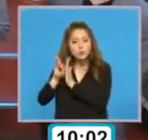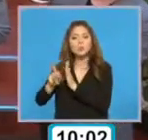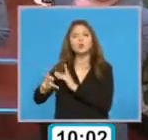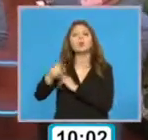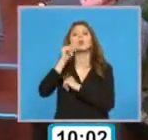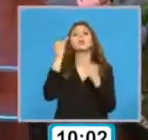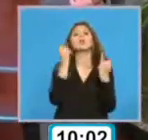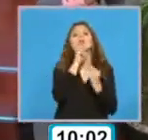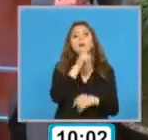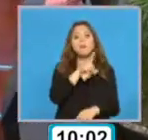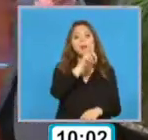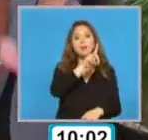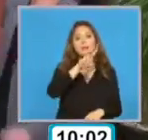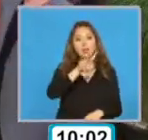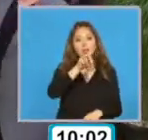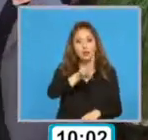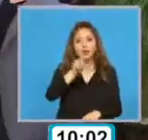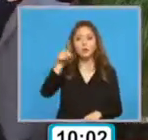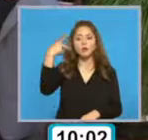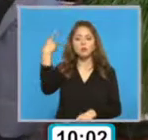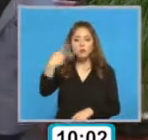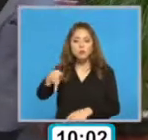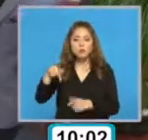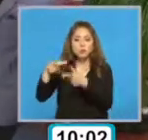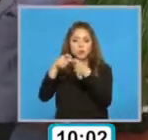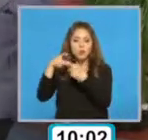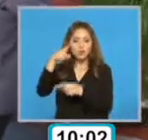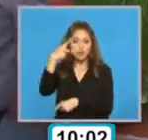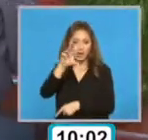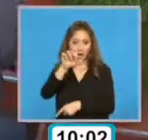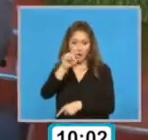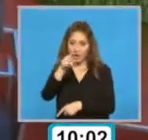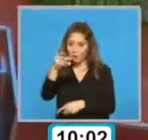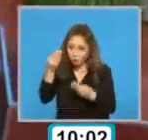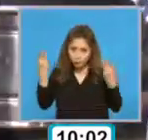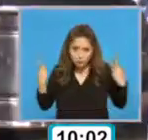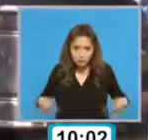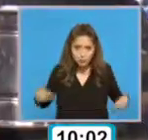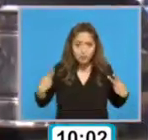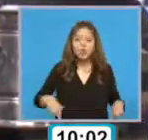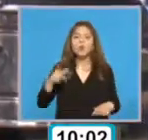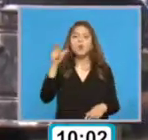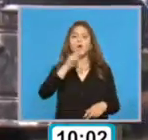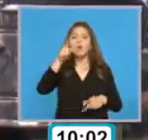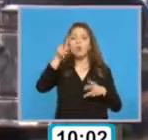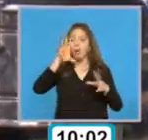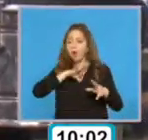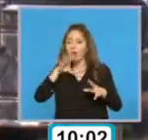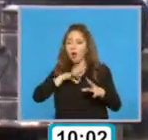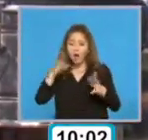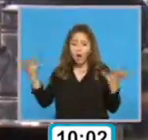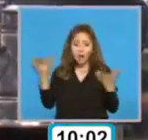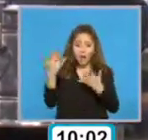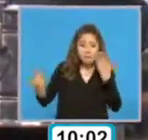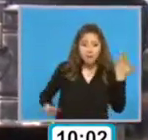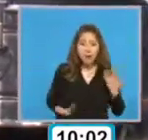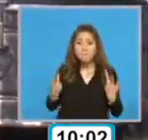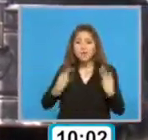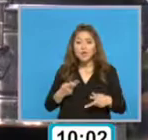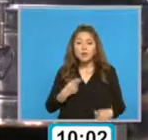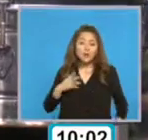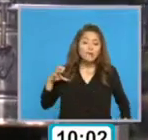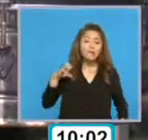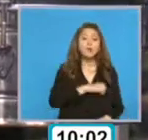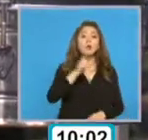obviamente las presentaciones que han hecho en su canal. Y veo a la gente que de verdad se desborda cuando ustedes están pues tocando porque tienen